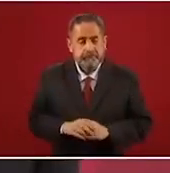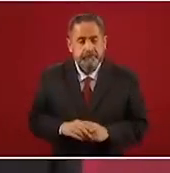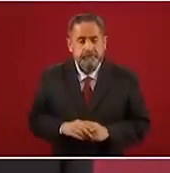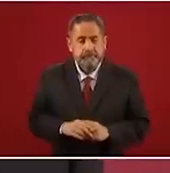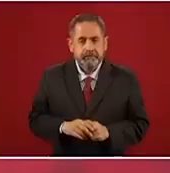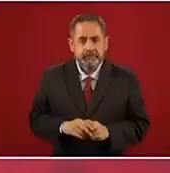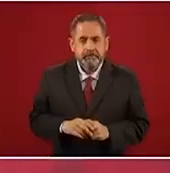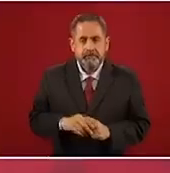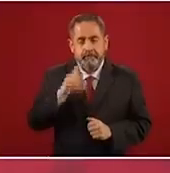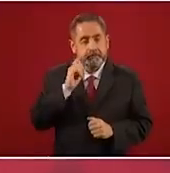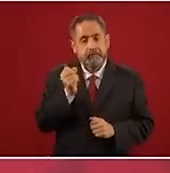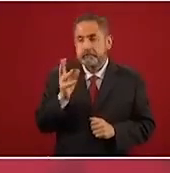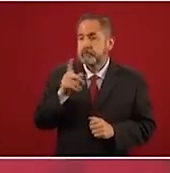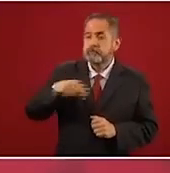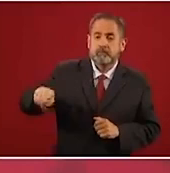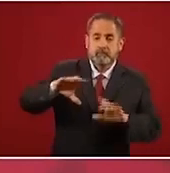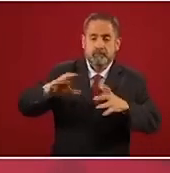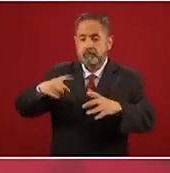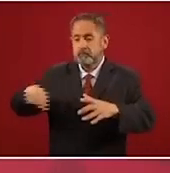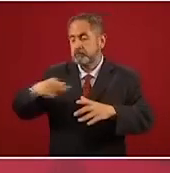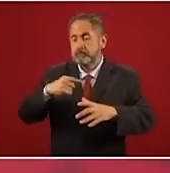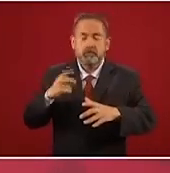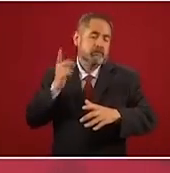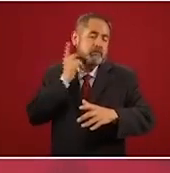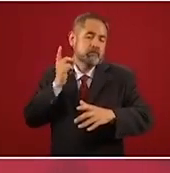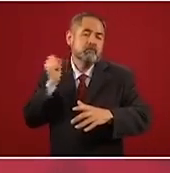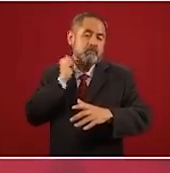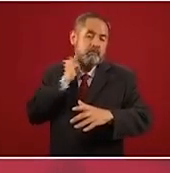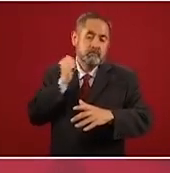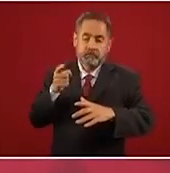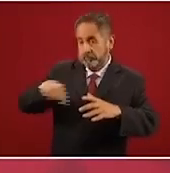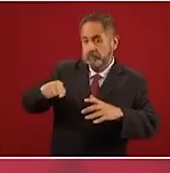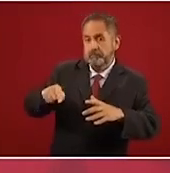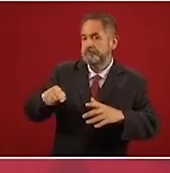claro, los legisladores sí tienen ellos